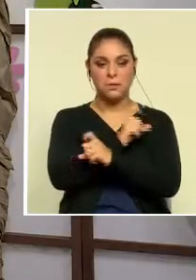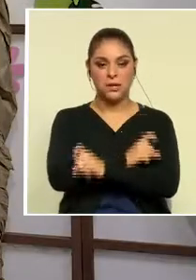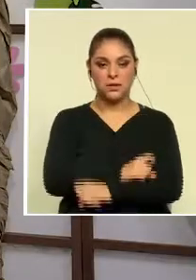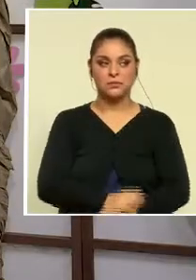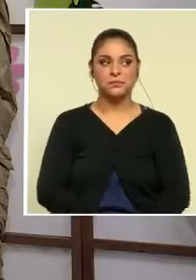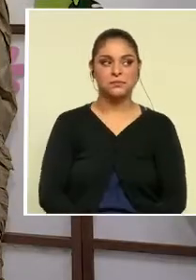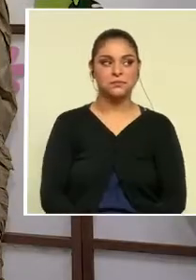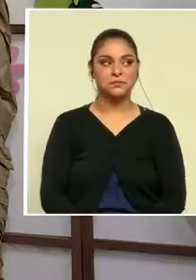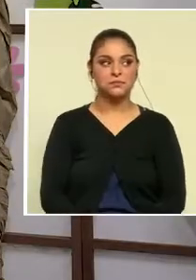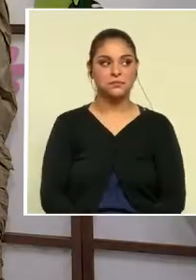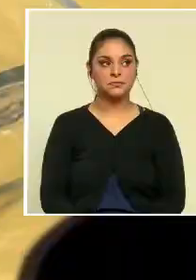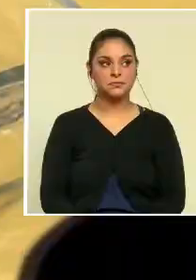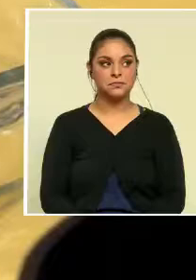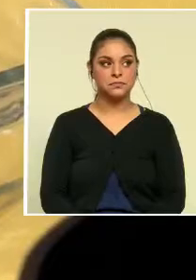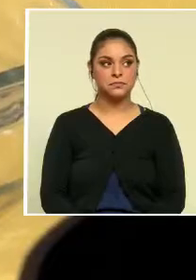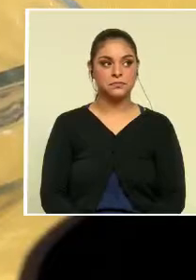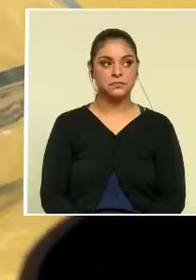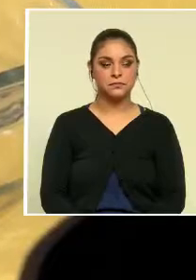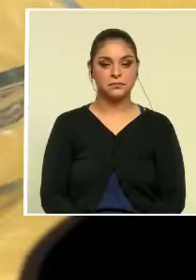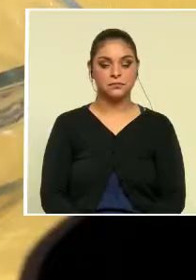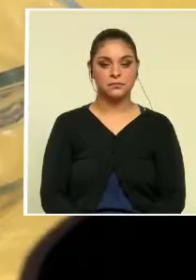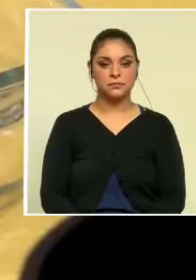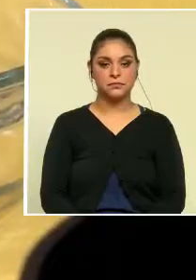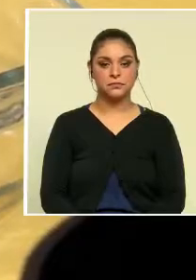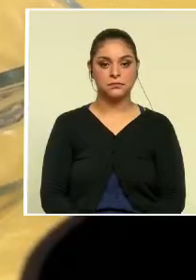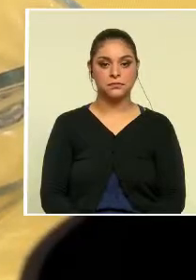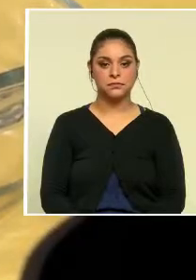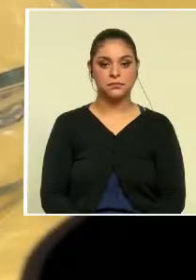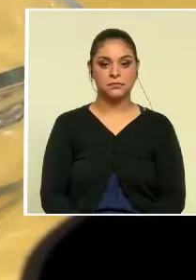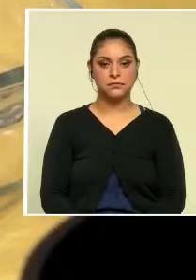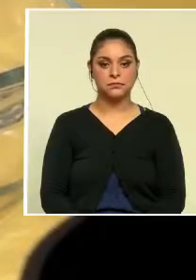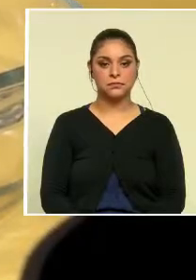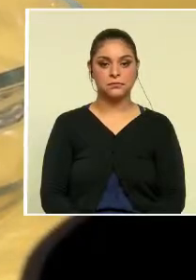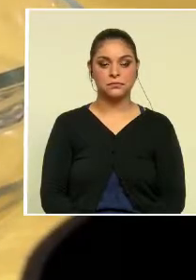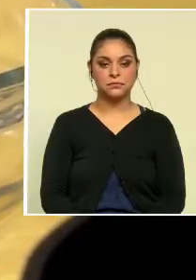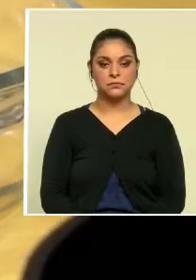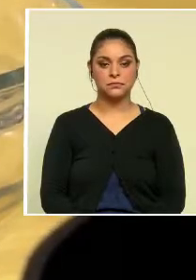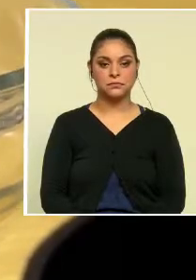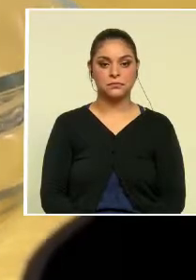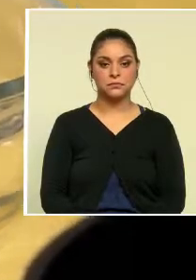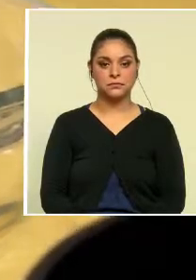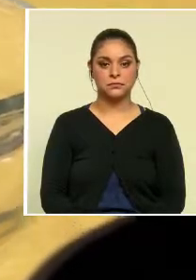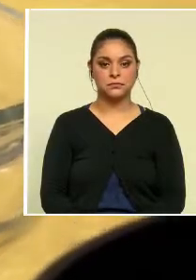está bien nos venía a ayudar a los compañeros